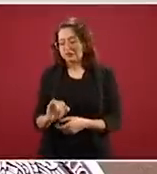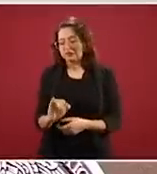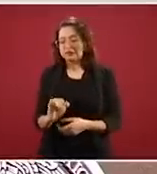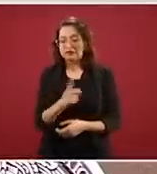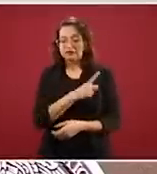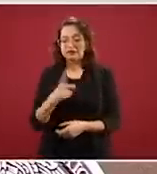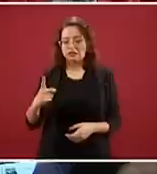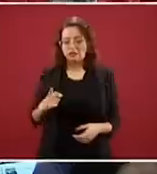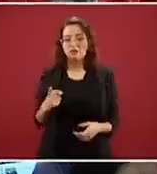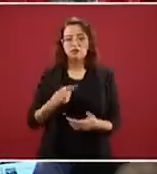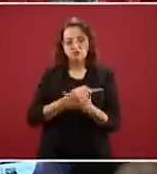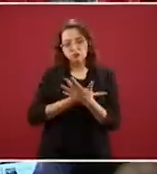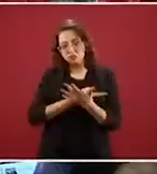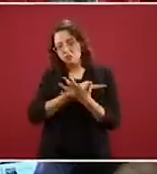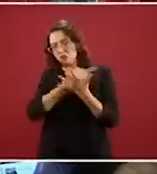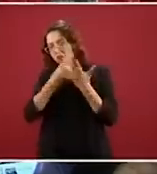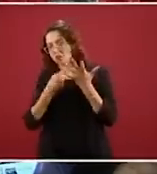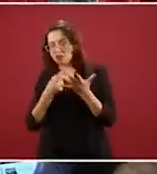de manera integral.